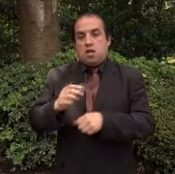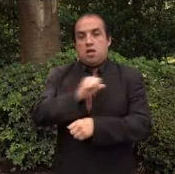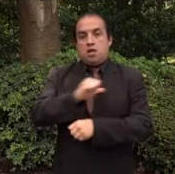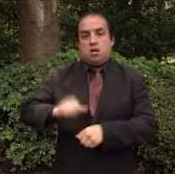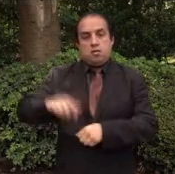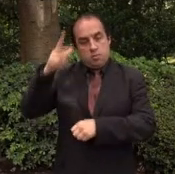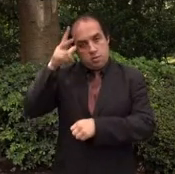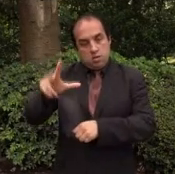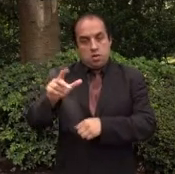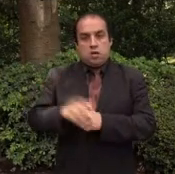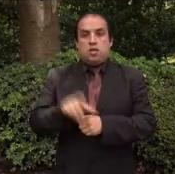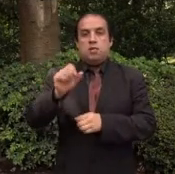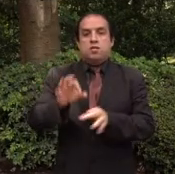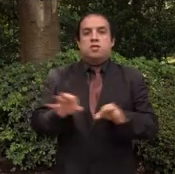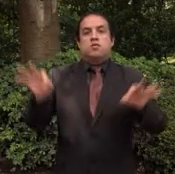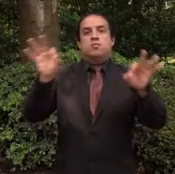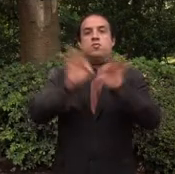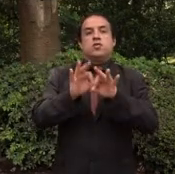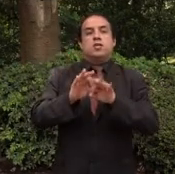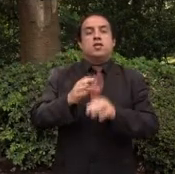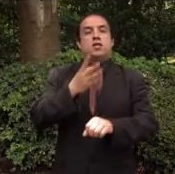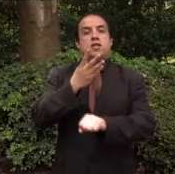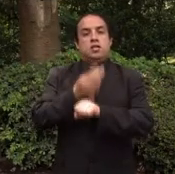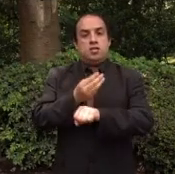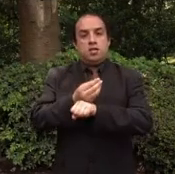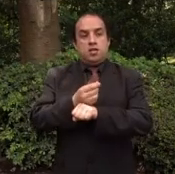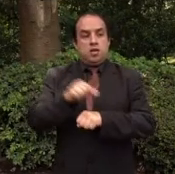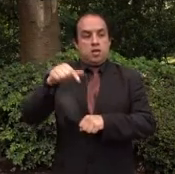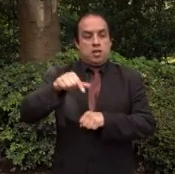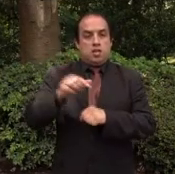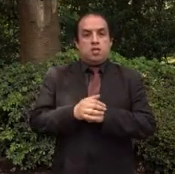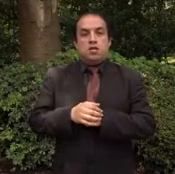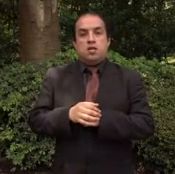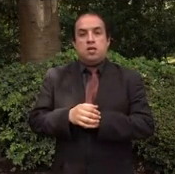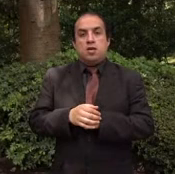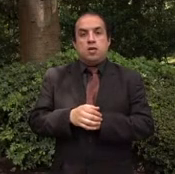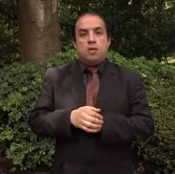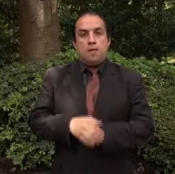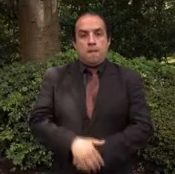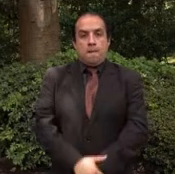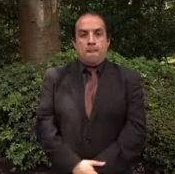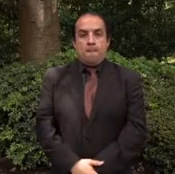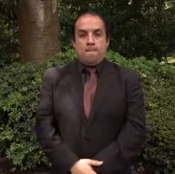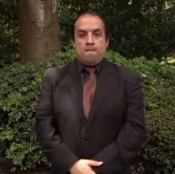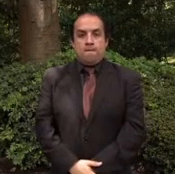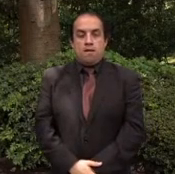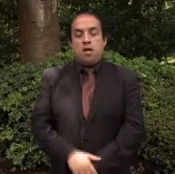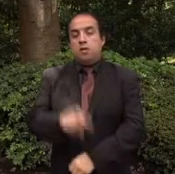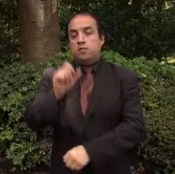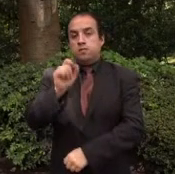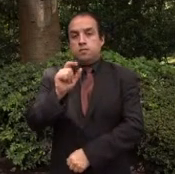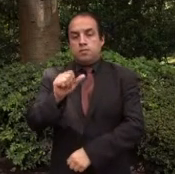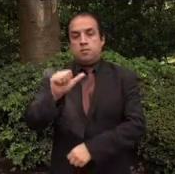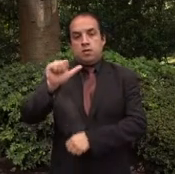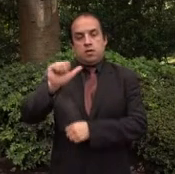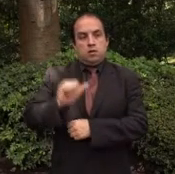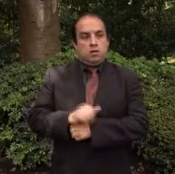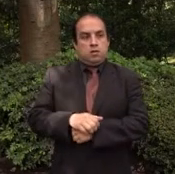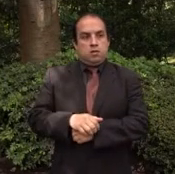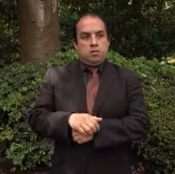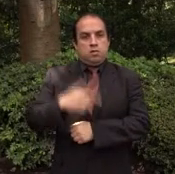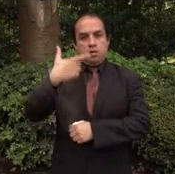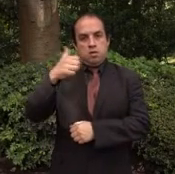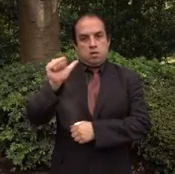participación en esta parte fundamental que también se integra al bosque de Chapultepec. Y por supuesto Gabriel Orozco, que